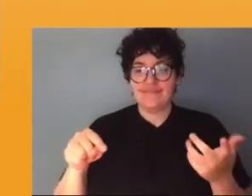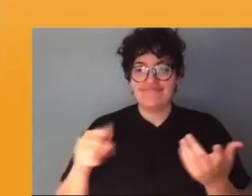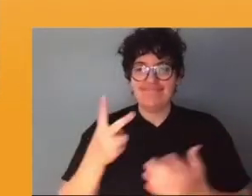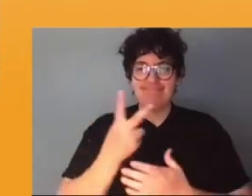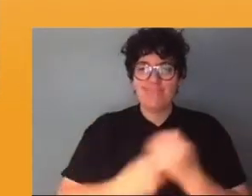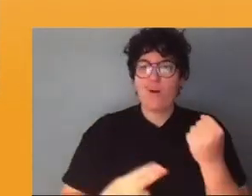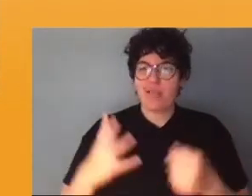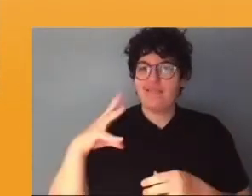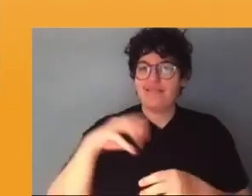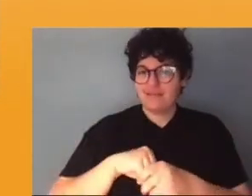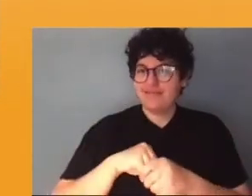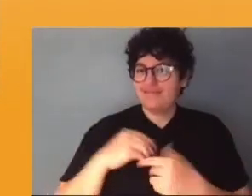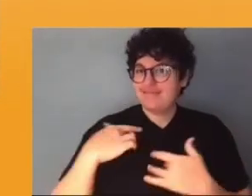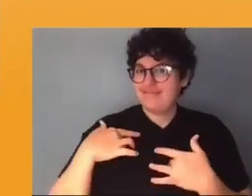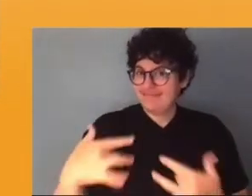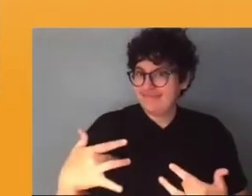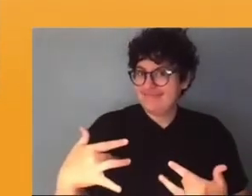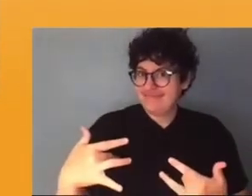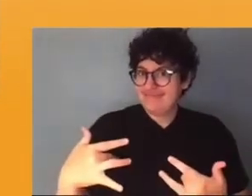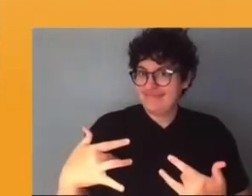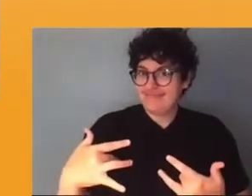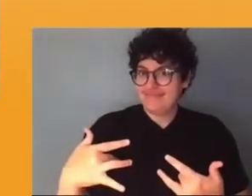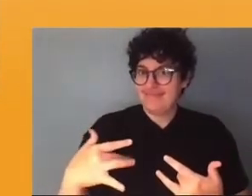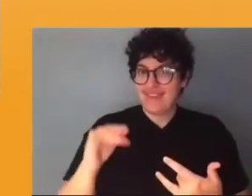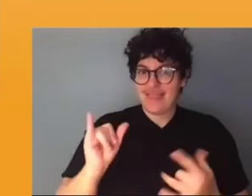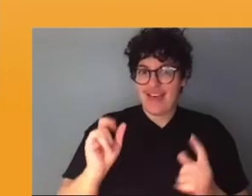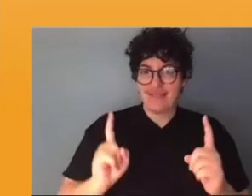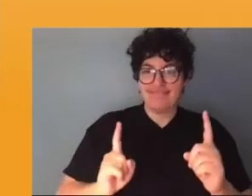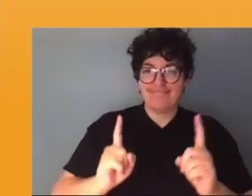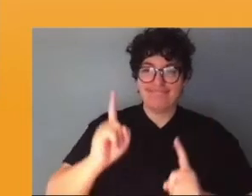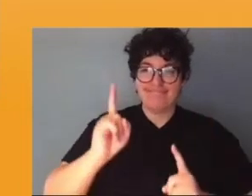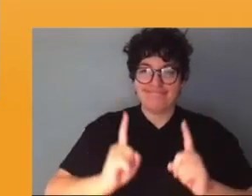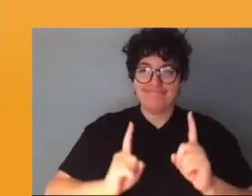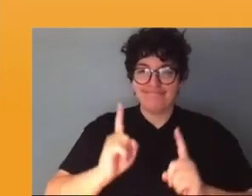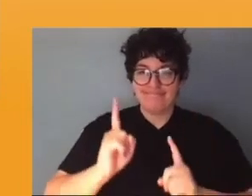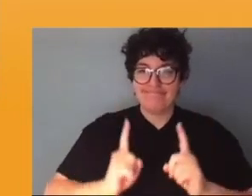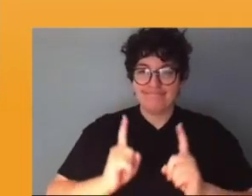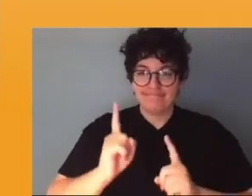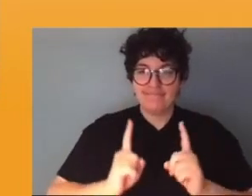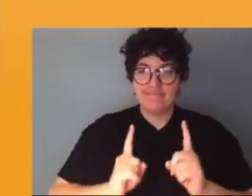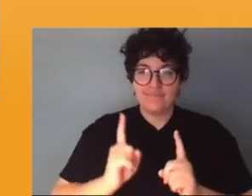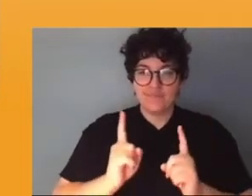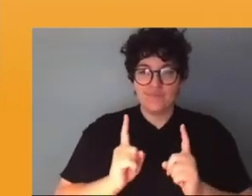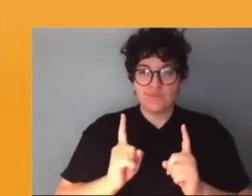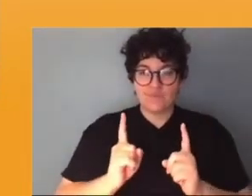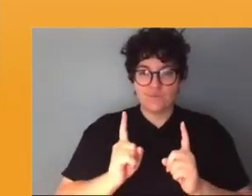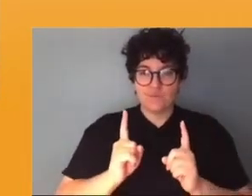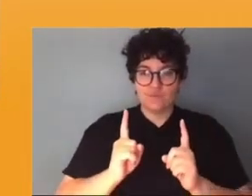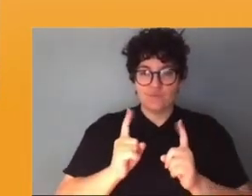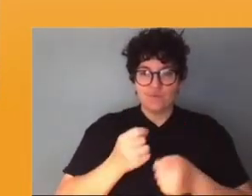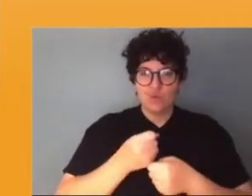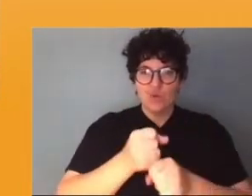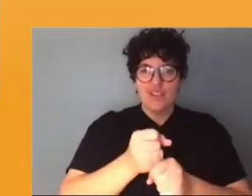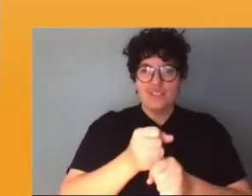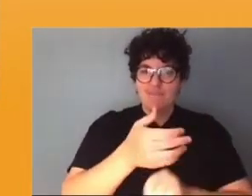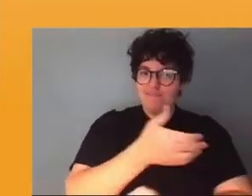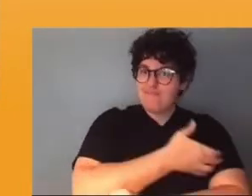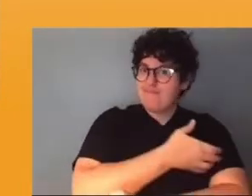especialmente esa dualidad en el baile, en la danza, le trae mucho poder al mensaje,